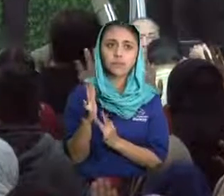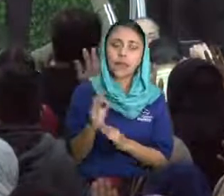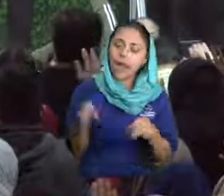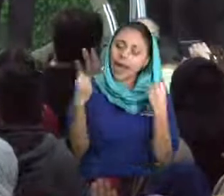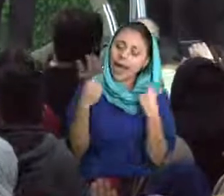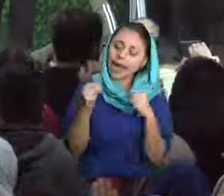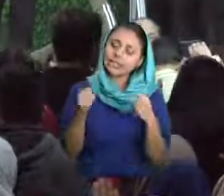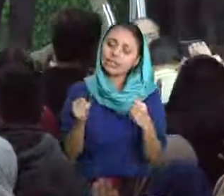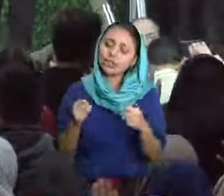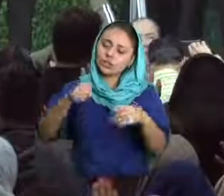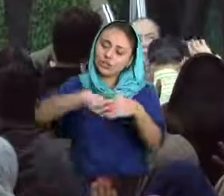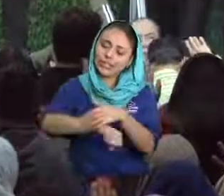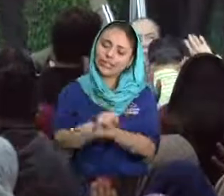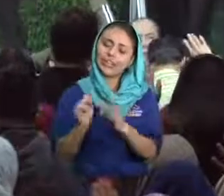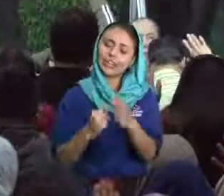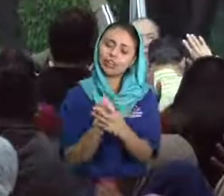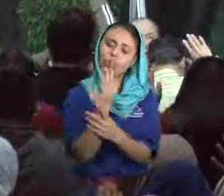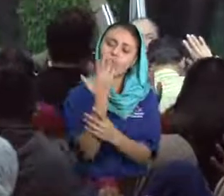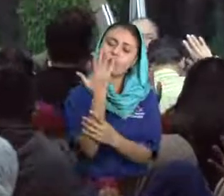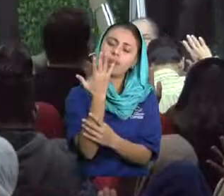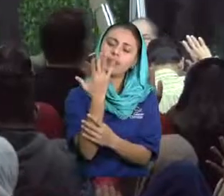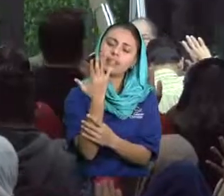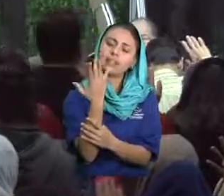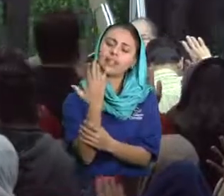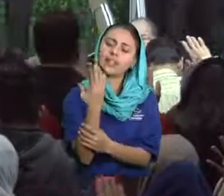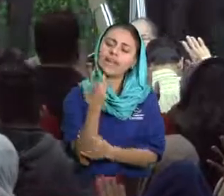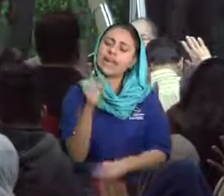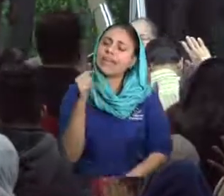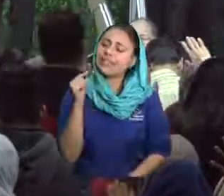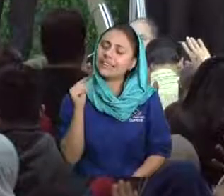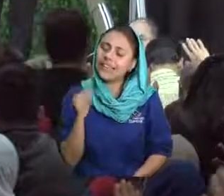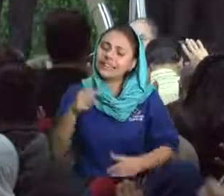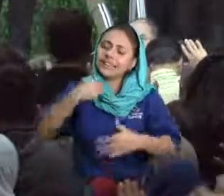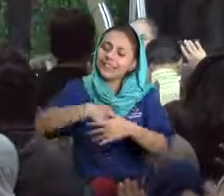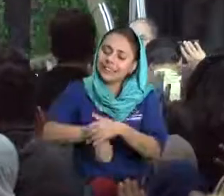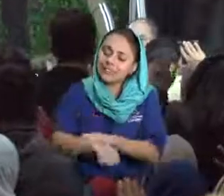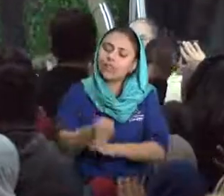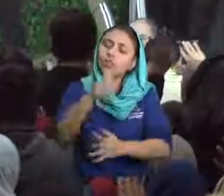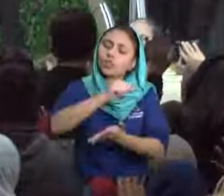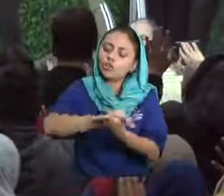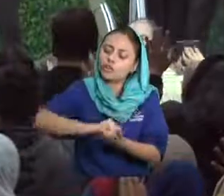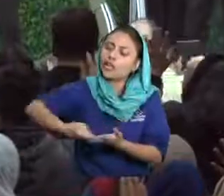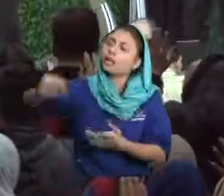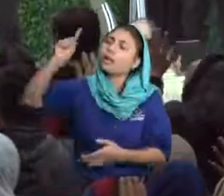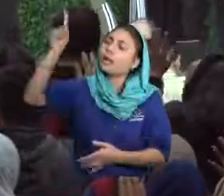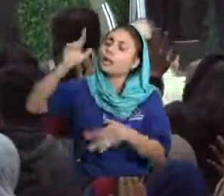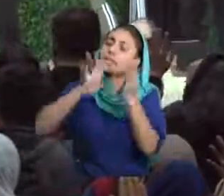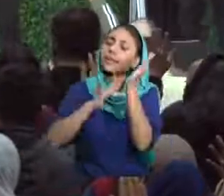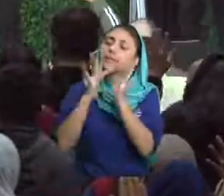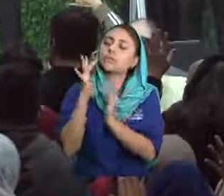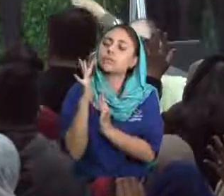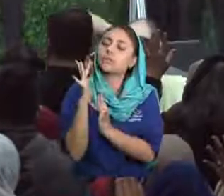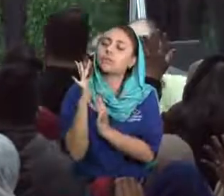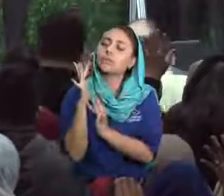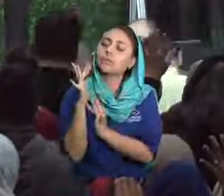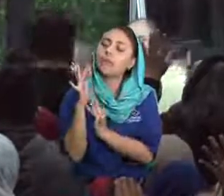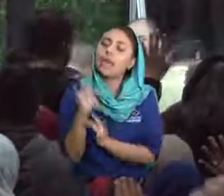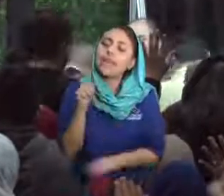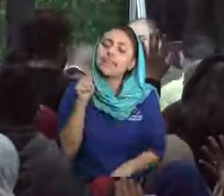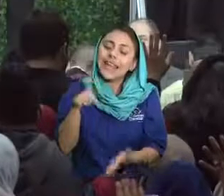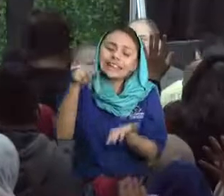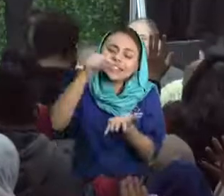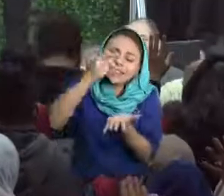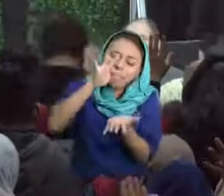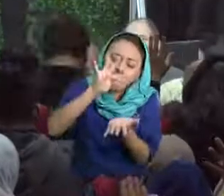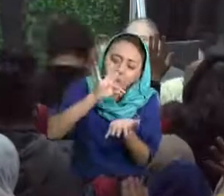Hazlos nacer de nuevo, de esa simiente santa, Señor, de esa